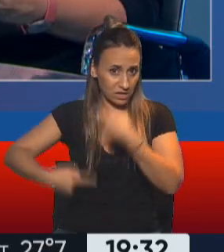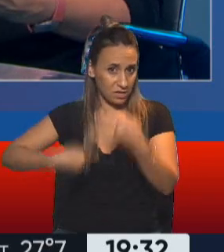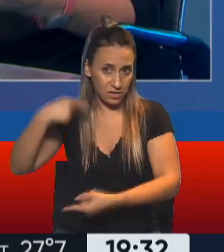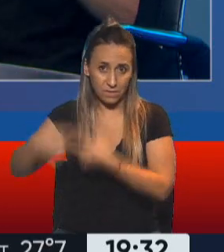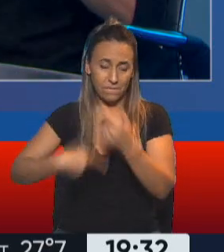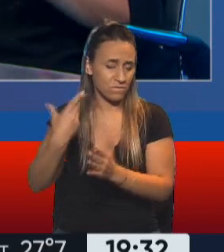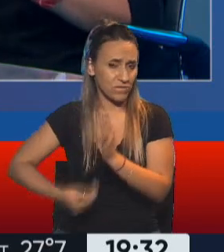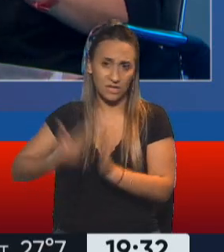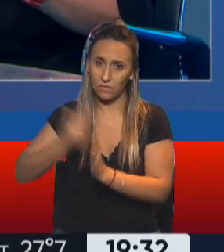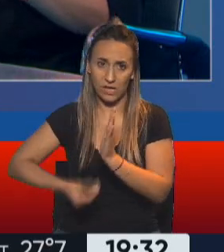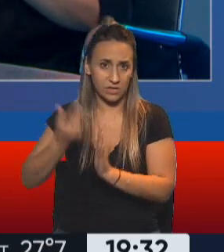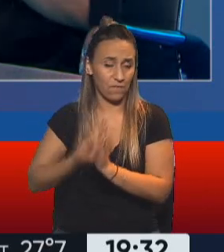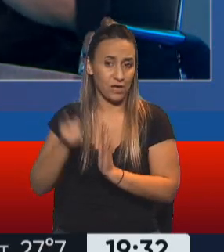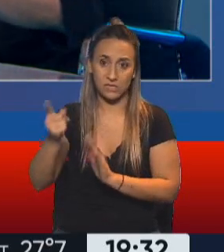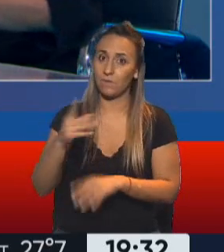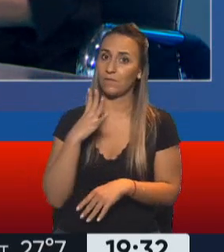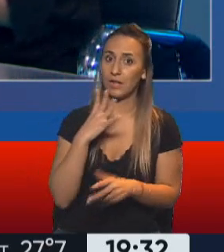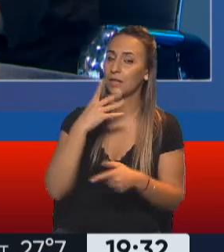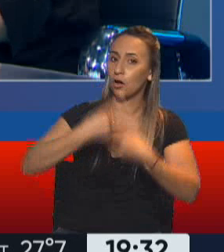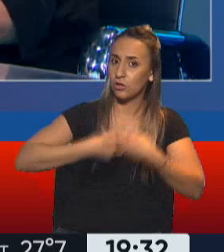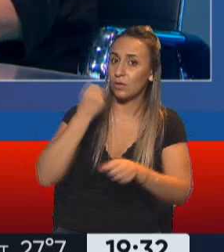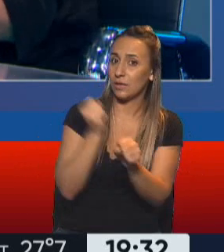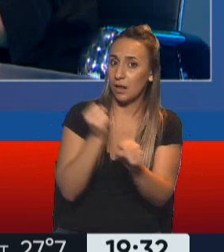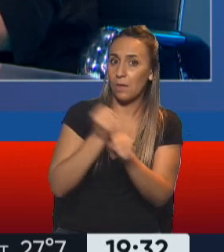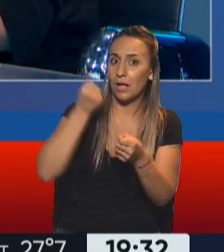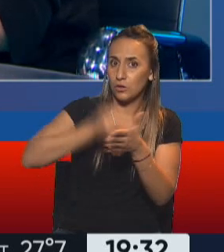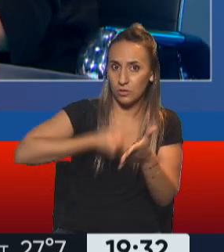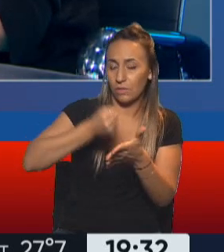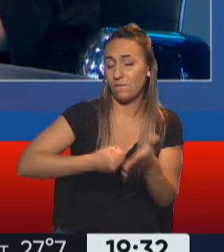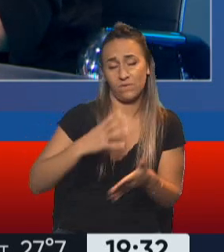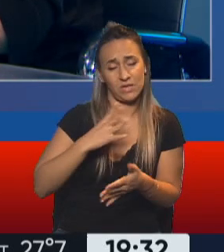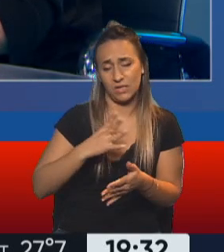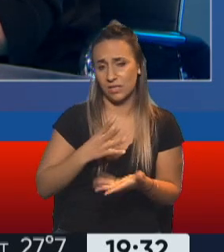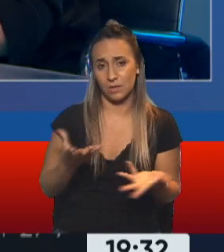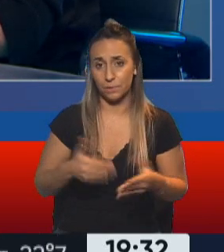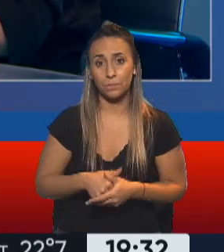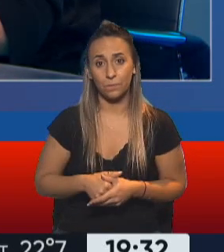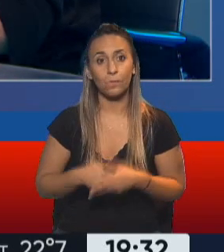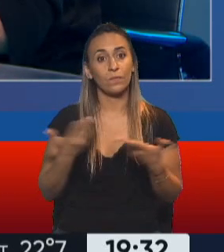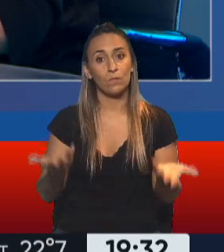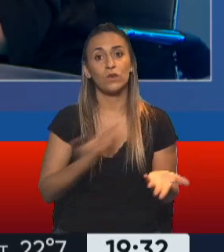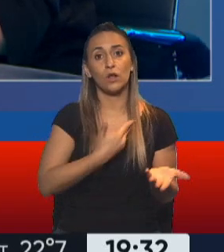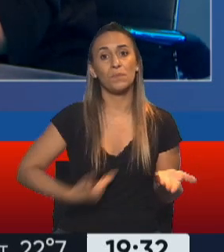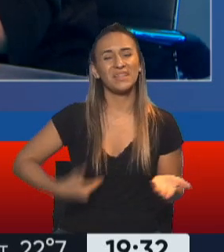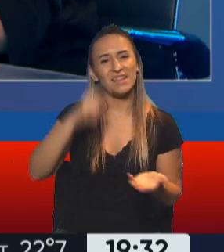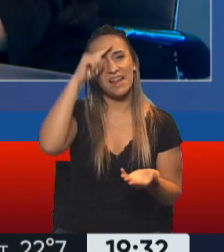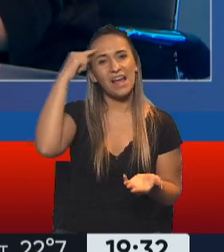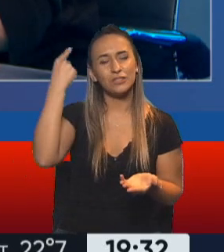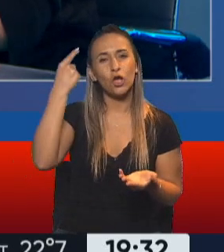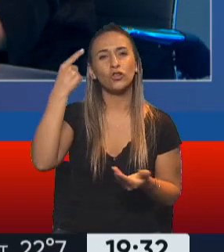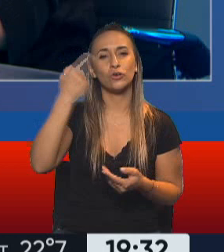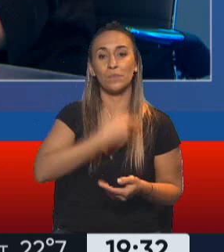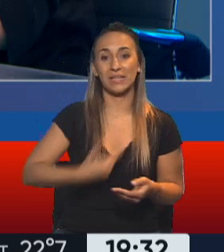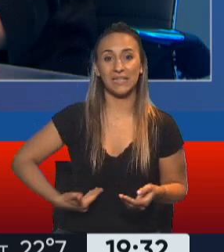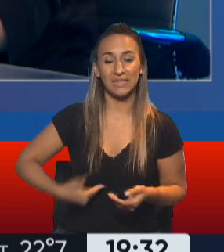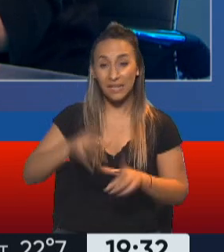trabajar, y hay que recordar. Este hecho generó que el presidente de la Nación, no sé si recordarán, recibió en la